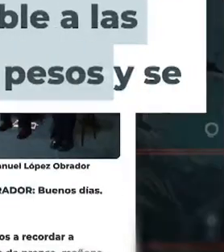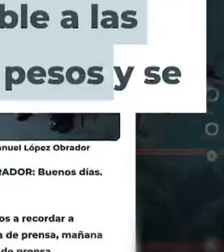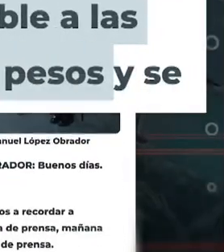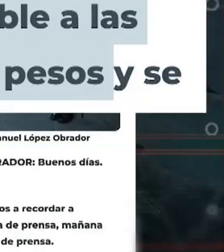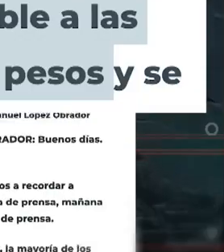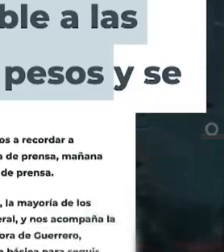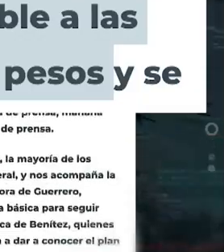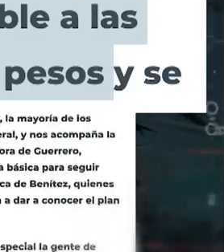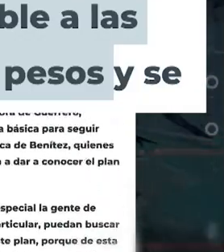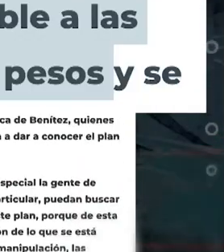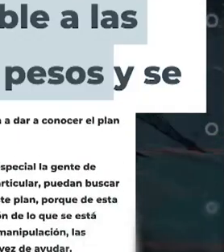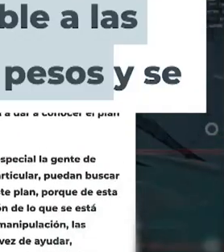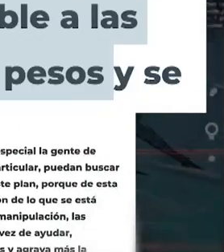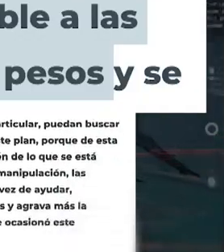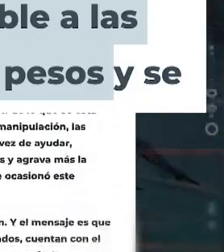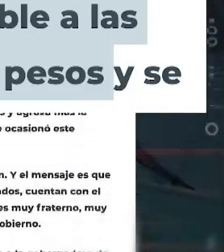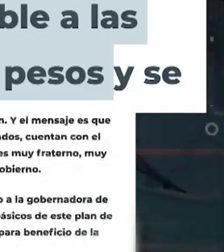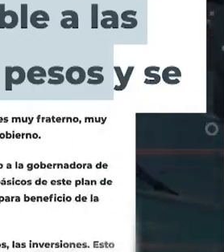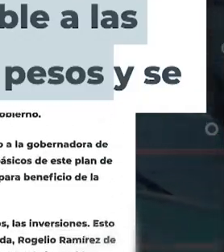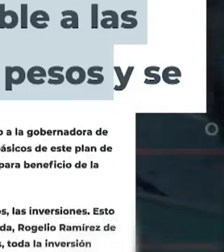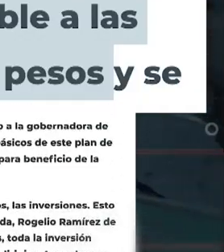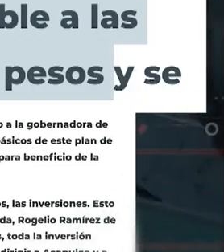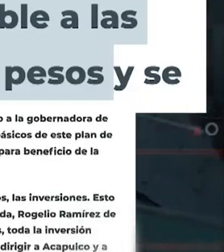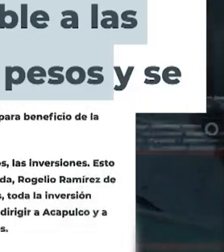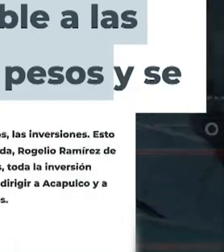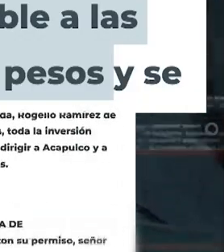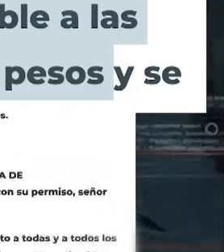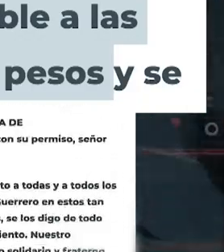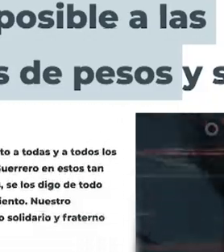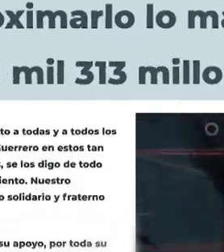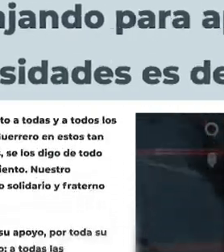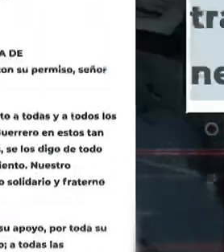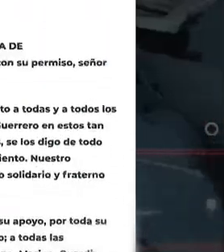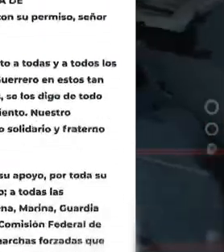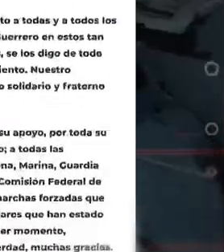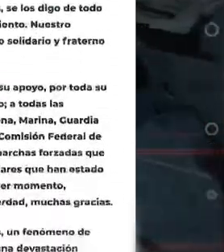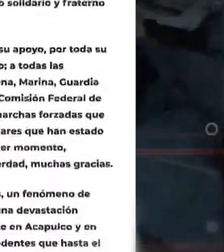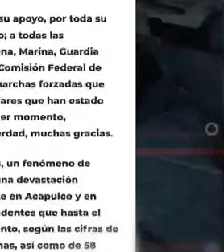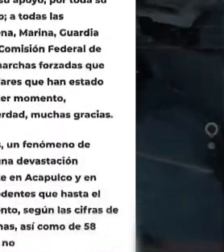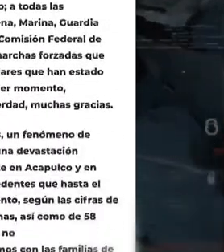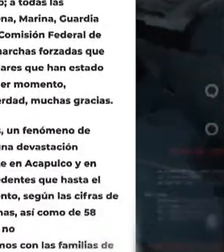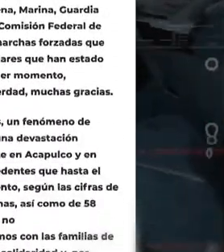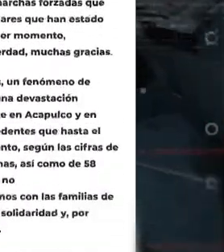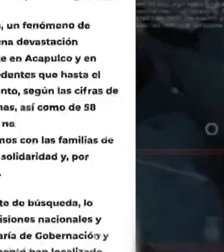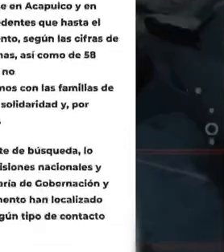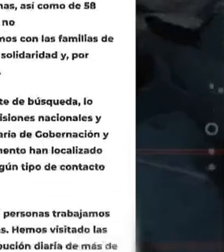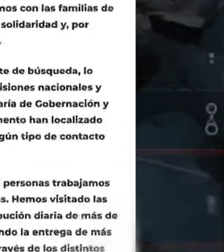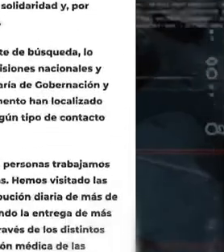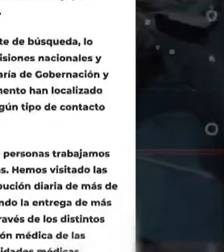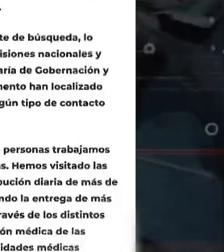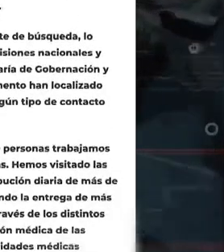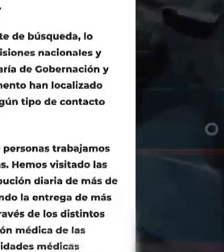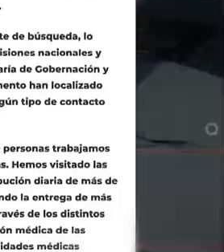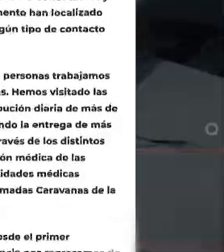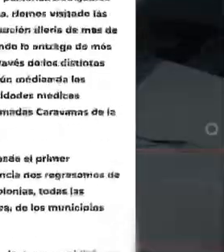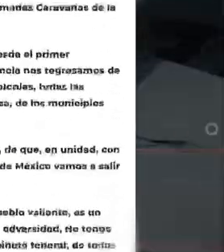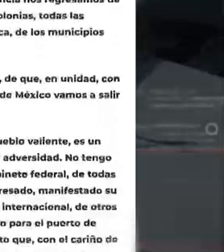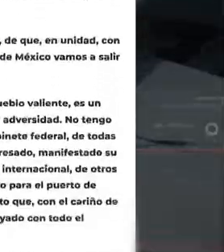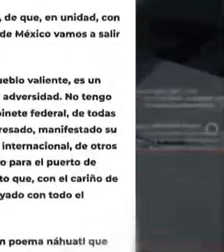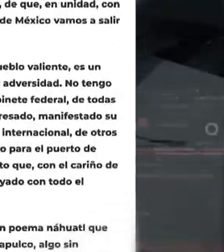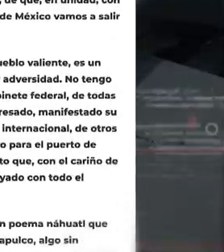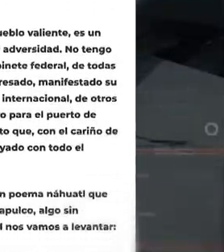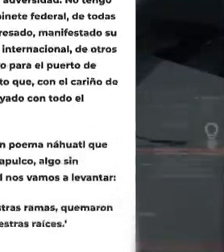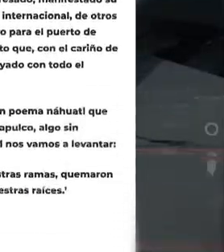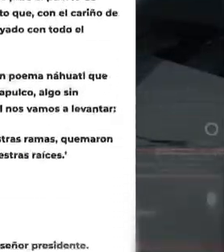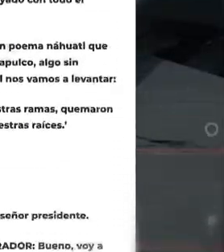en 2023 para la reconstrucción de Acapulco y la atención de damnificados sin que estos recursos estuvieran